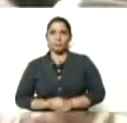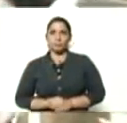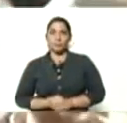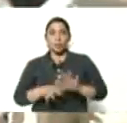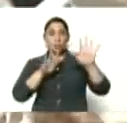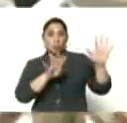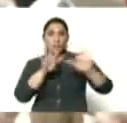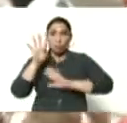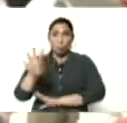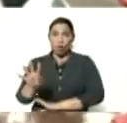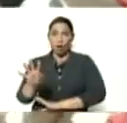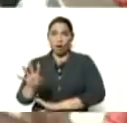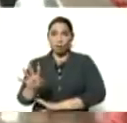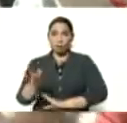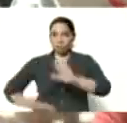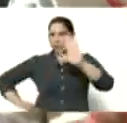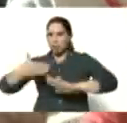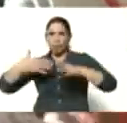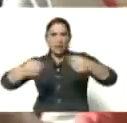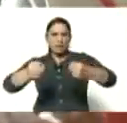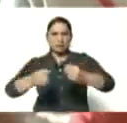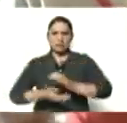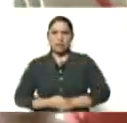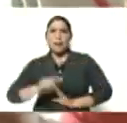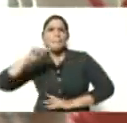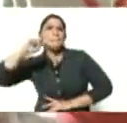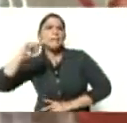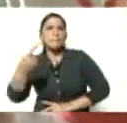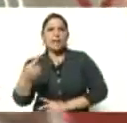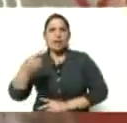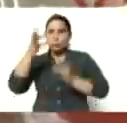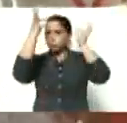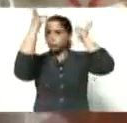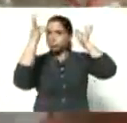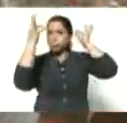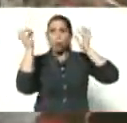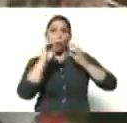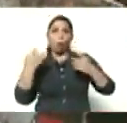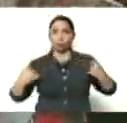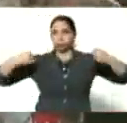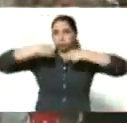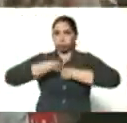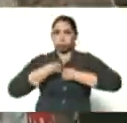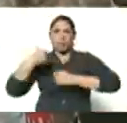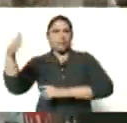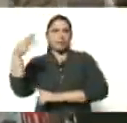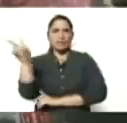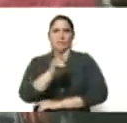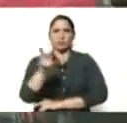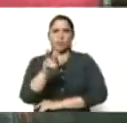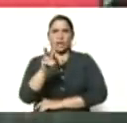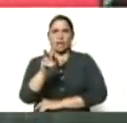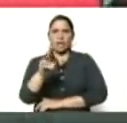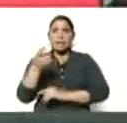1994, al salir de la cárcel. El primero que se puso una chaqueta tricolor fue Chávez